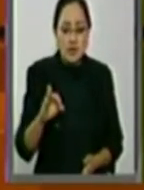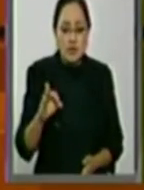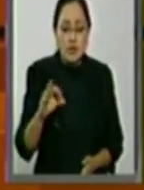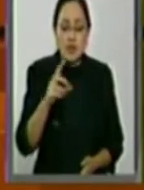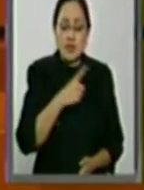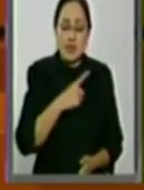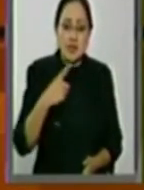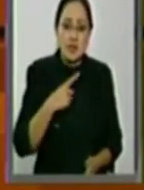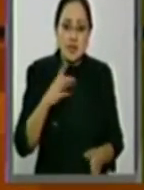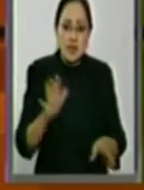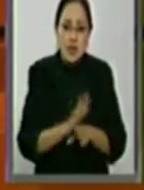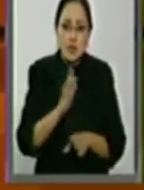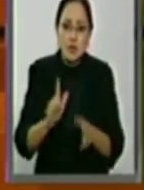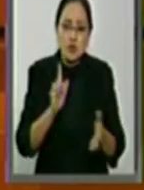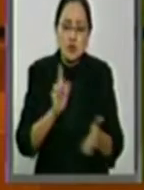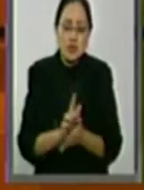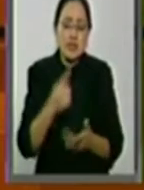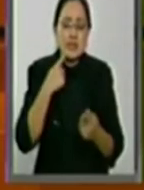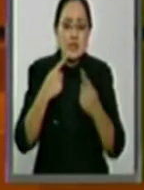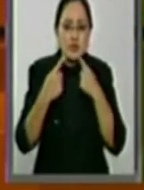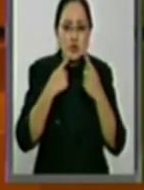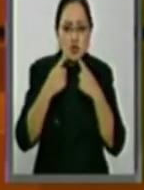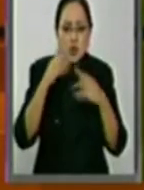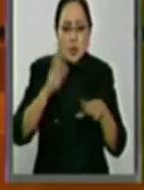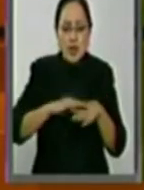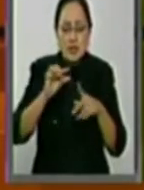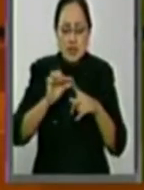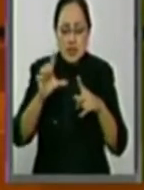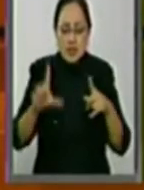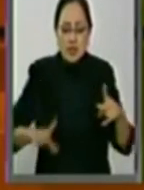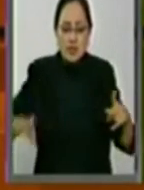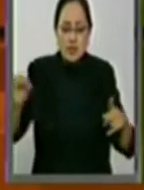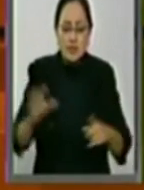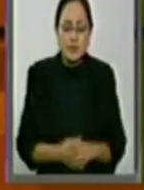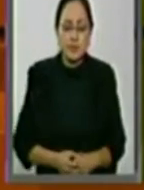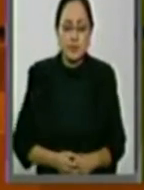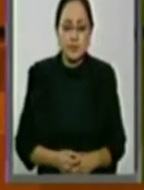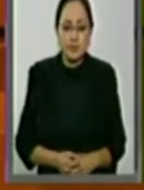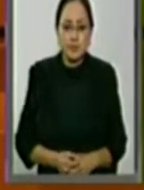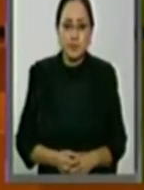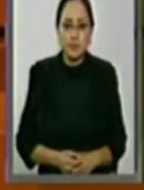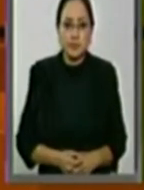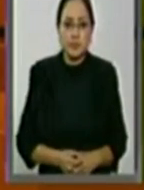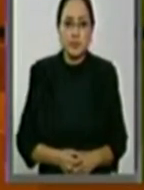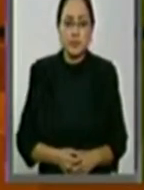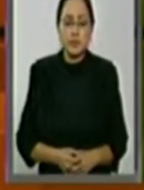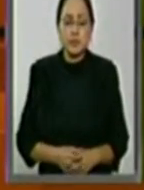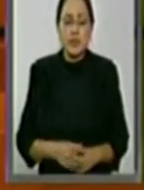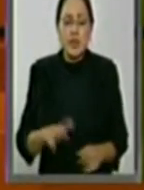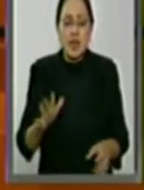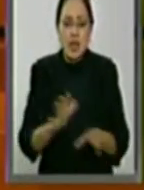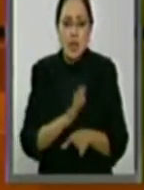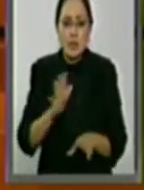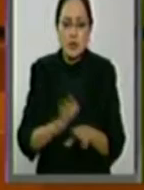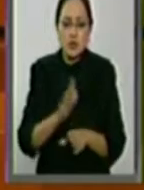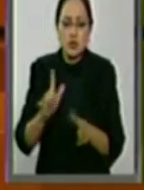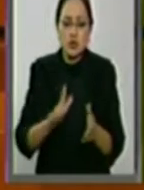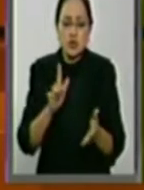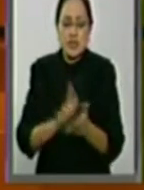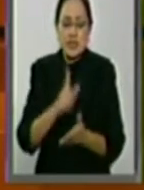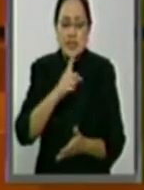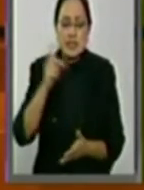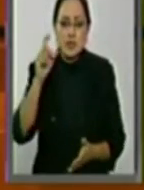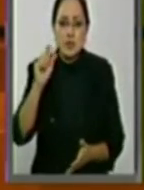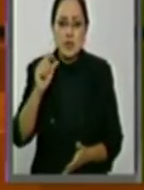ser una reforma y una discusión de carácter nacional. La reforma al 122 que hemos planteado es